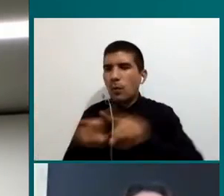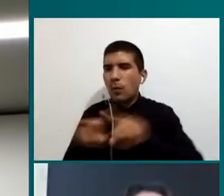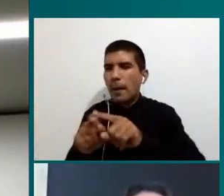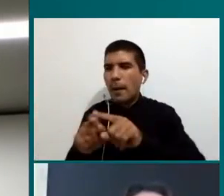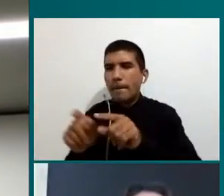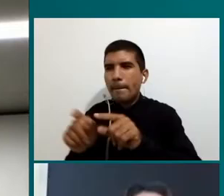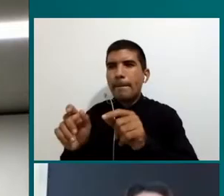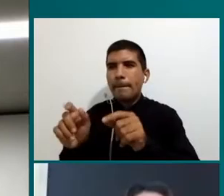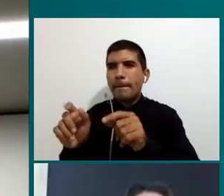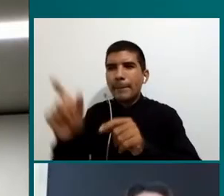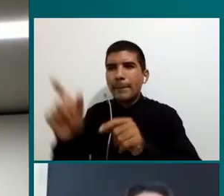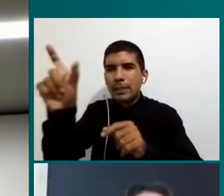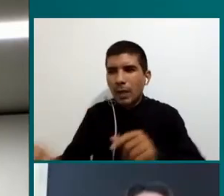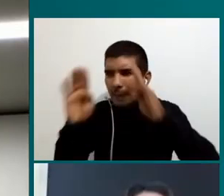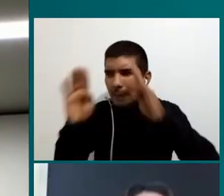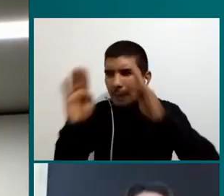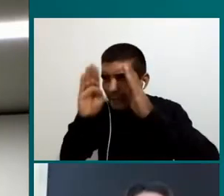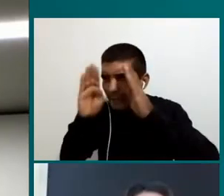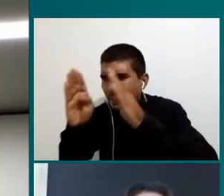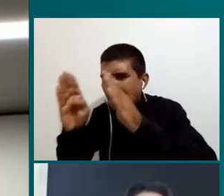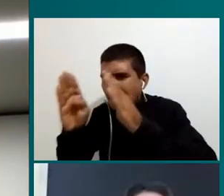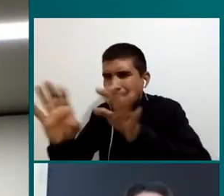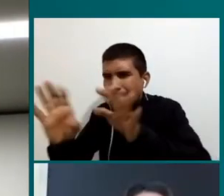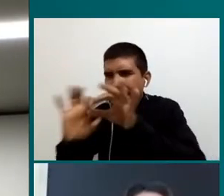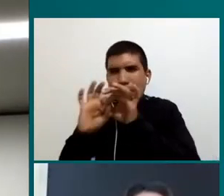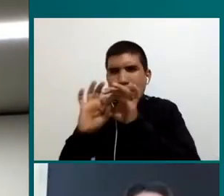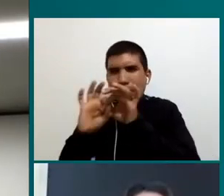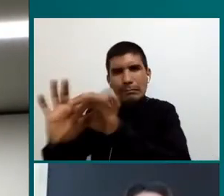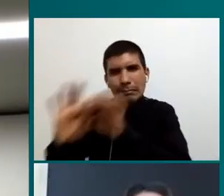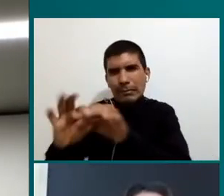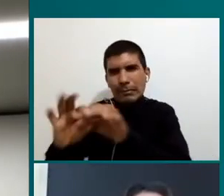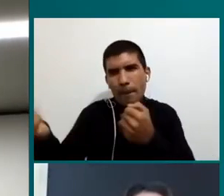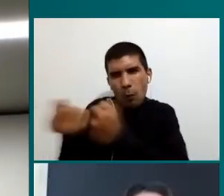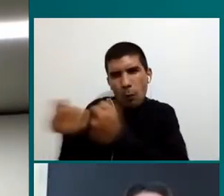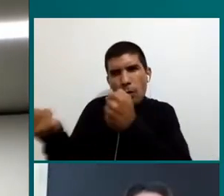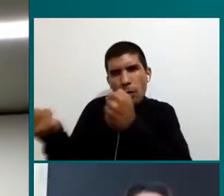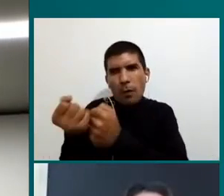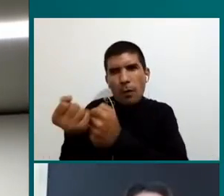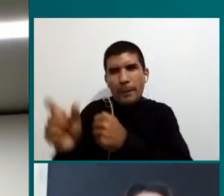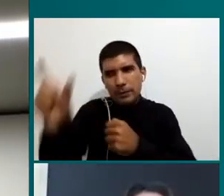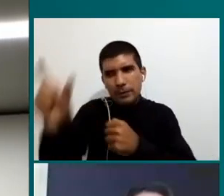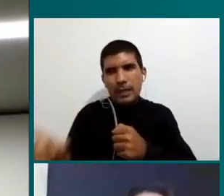apuesta, utilizar la tecnología, pero con foco en el cliente.